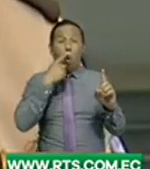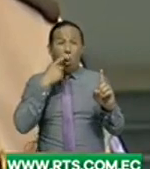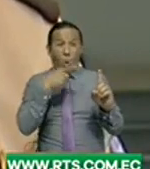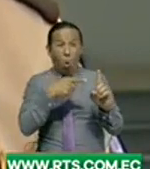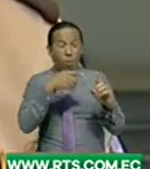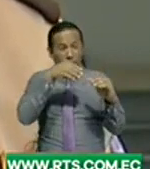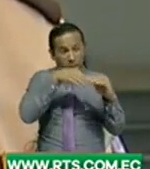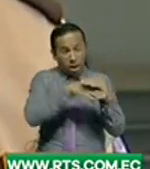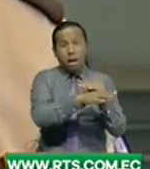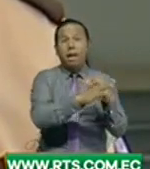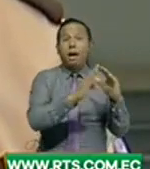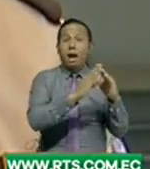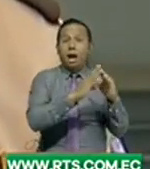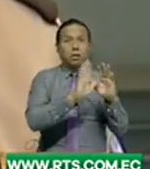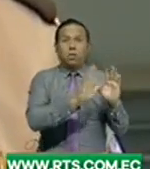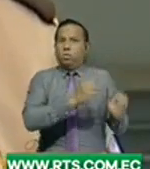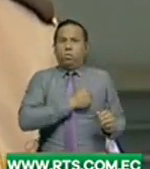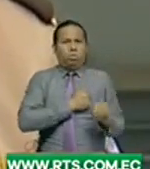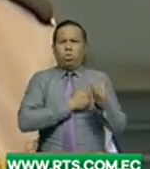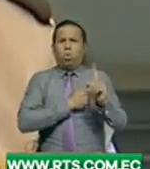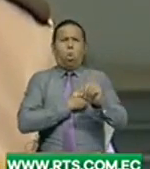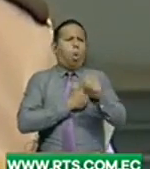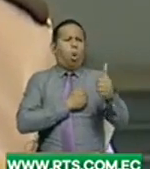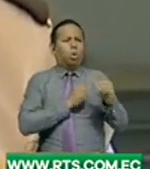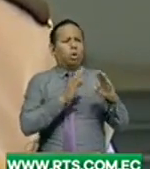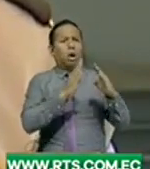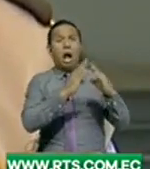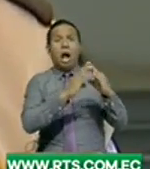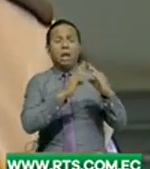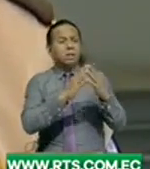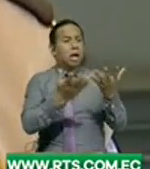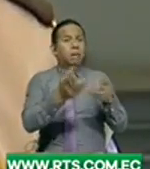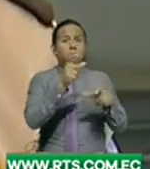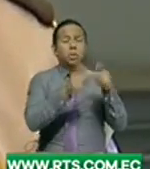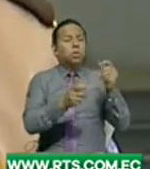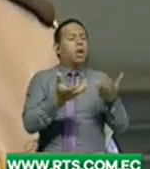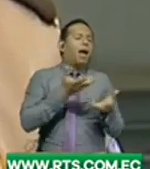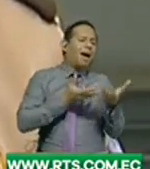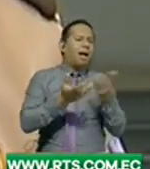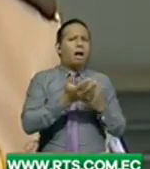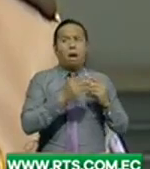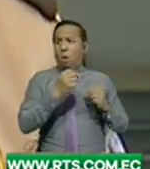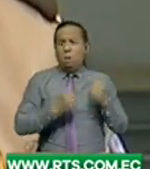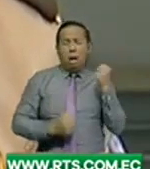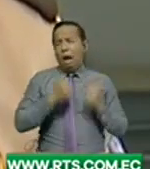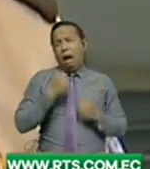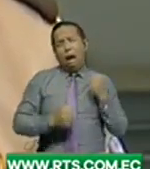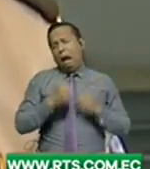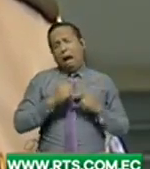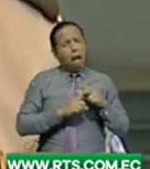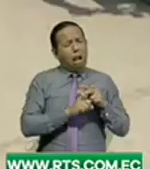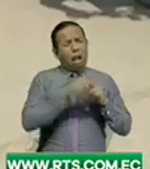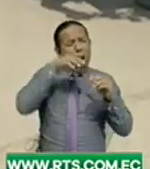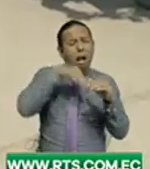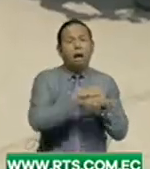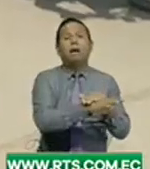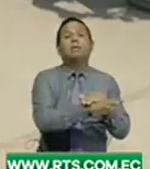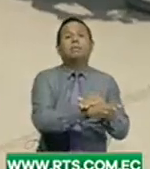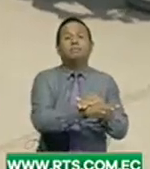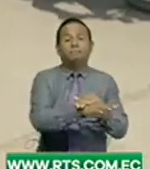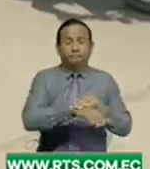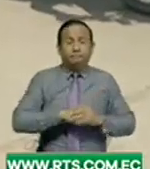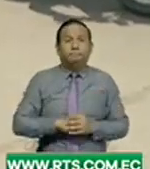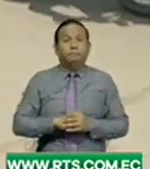no le pertenecía, en el cual estaban celebrando el Año Nuevo entre varias familias. Según la policía, para lograr